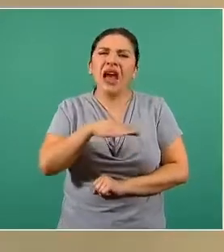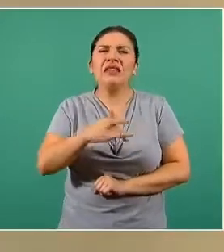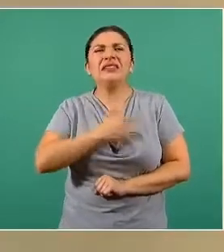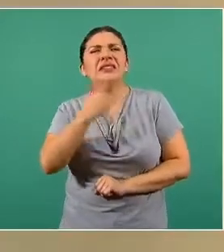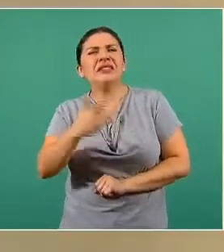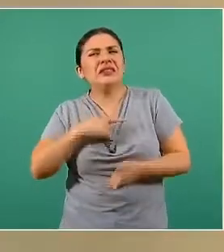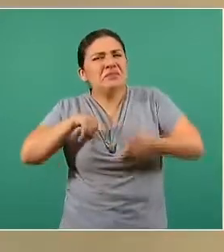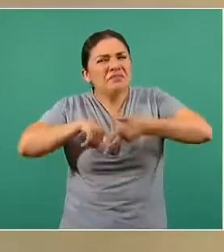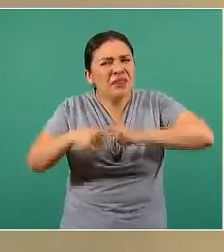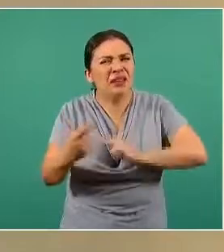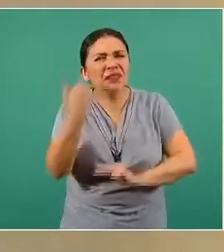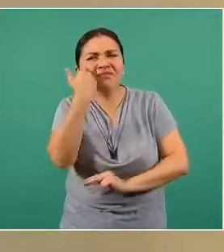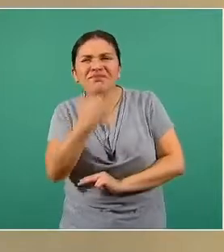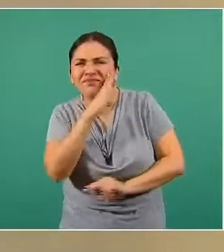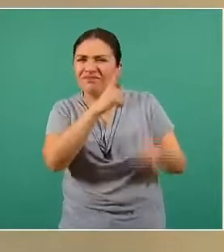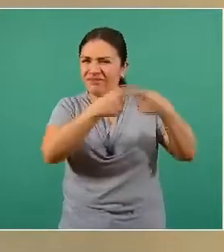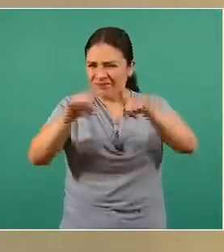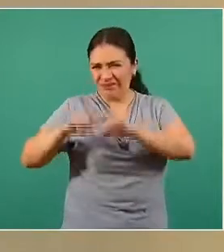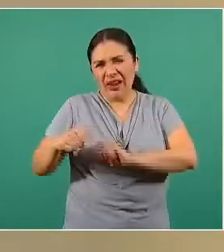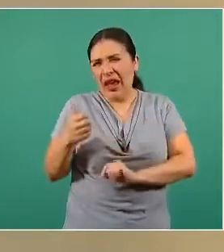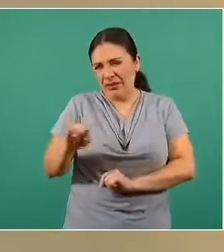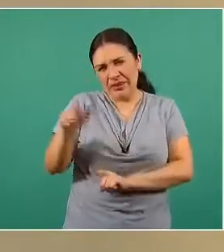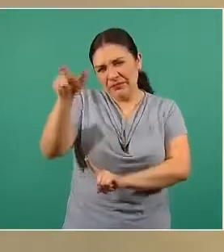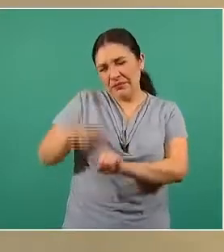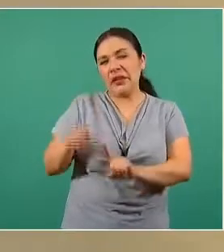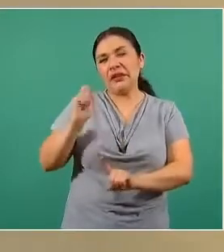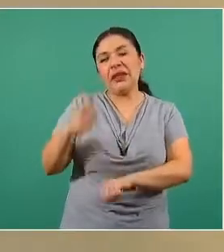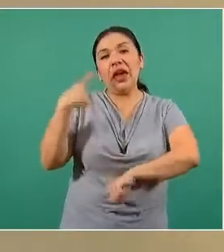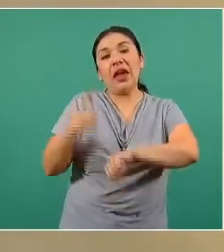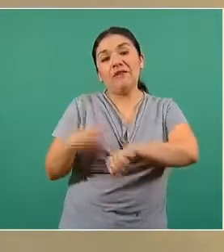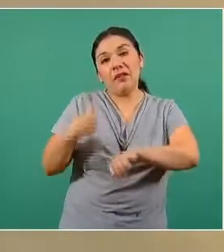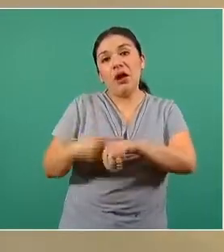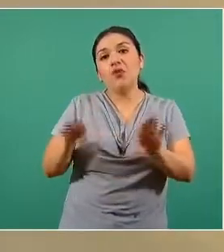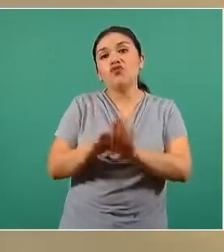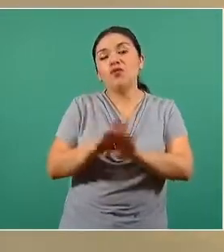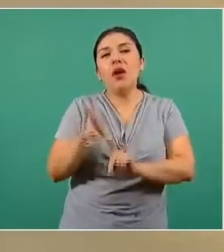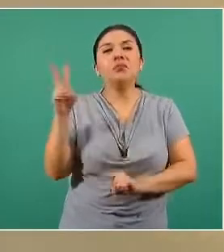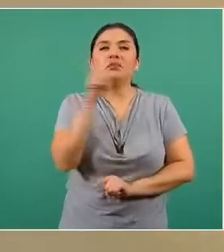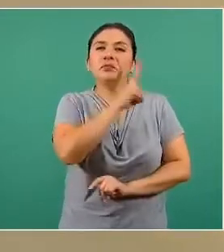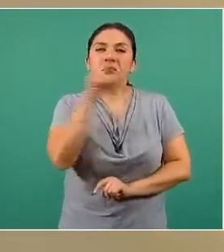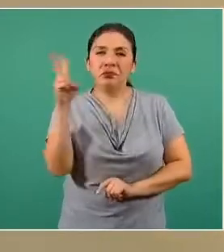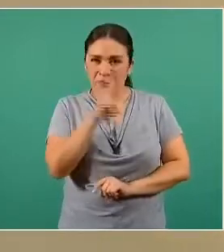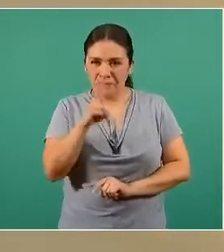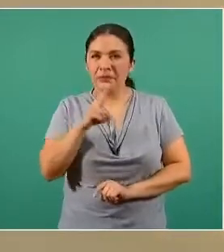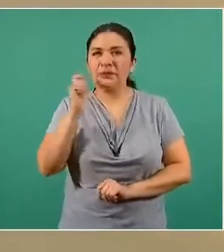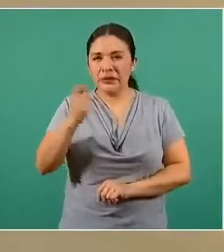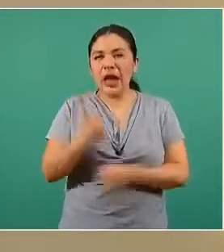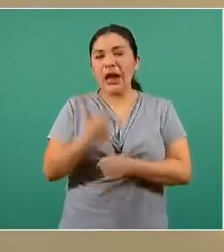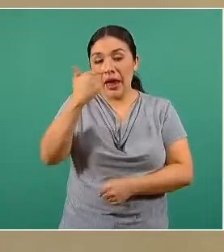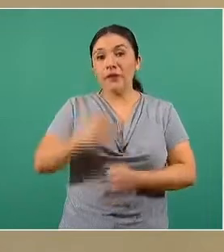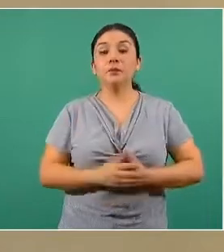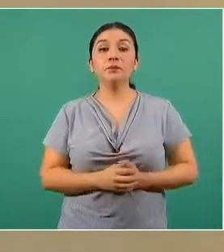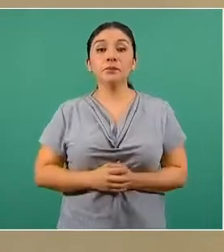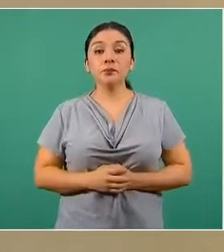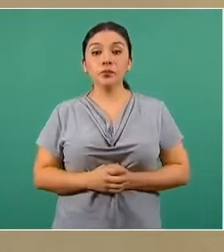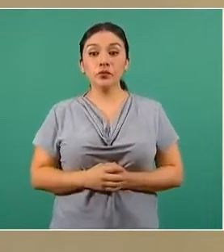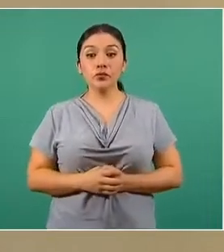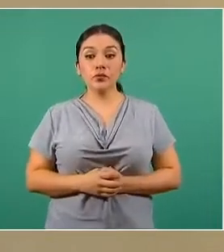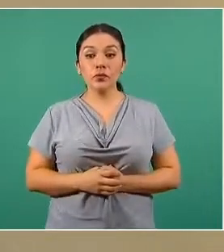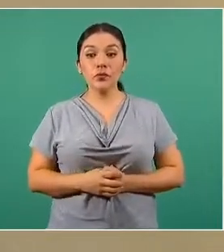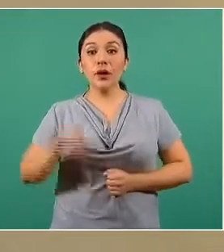sus síntomas de enfermedad tipo respiratoria, enfermedad respiratoria aguda.